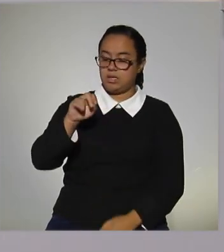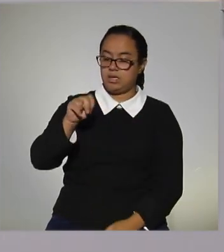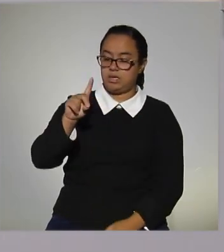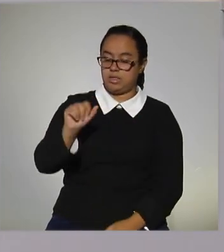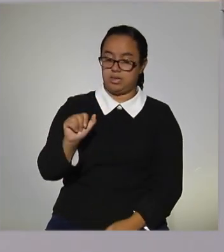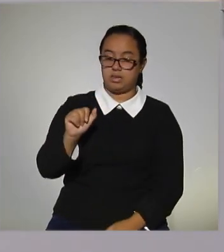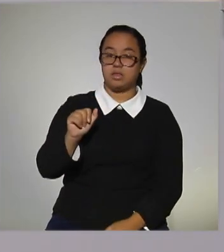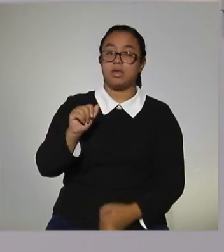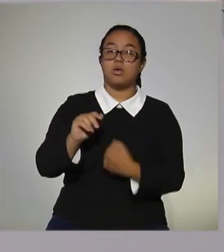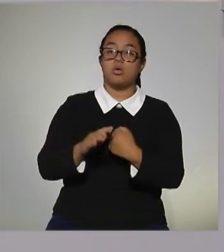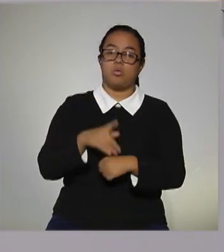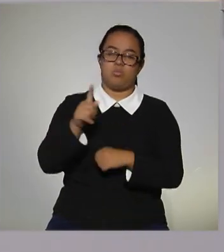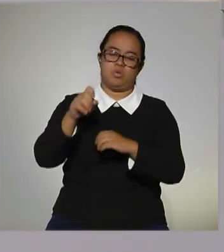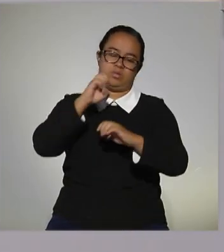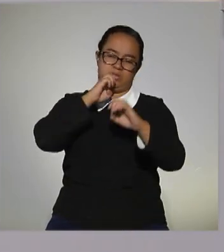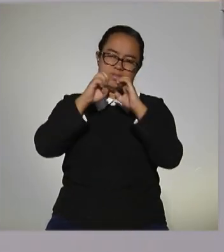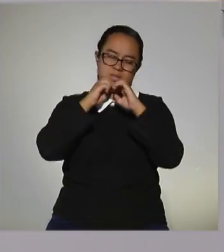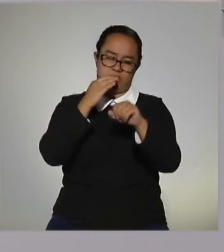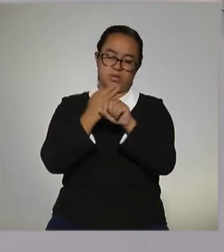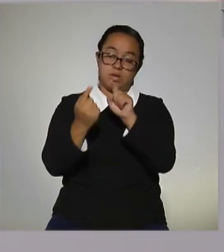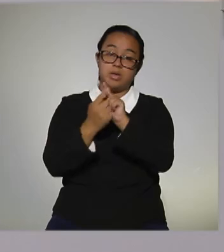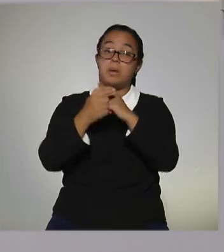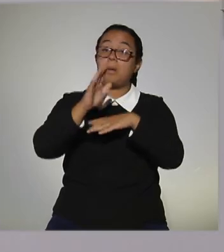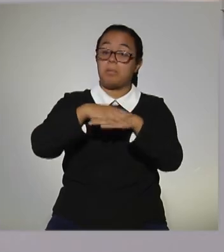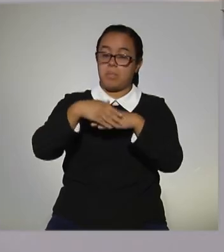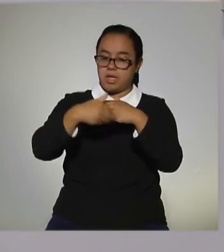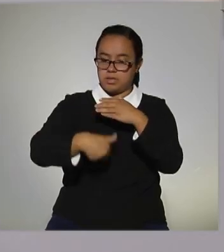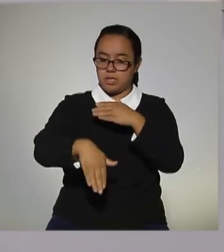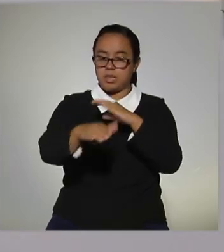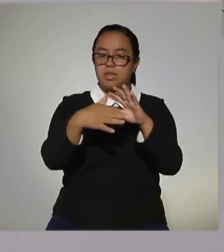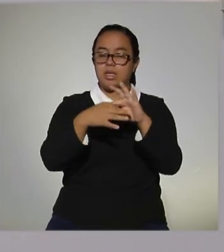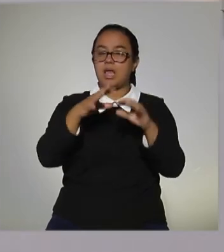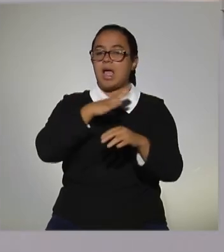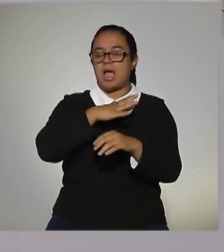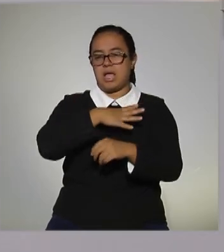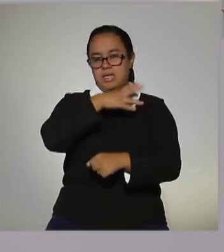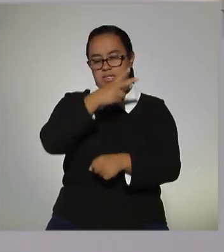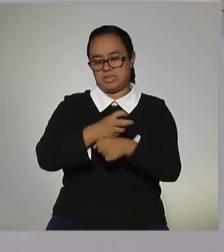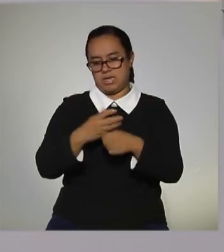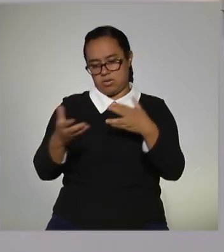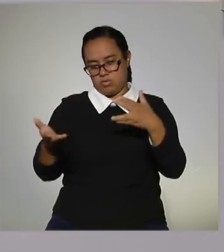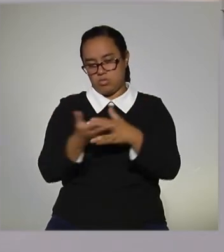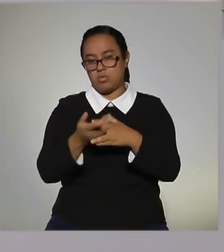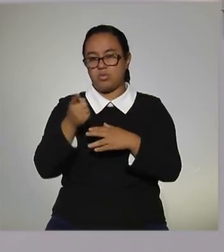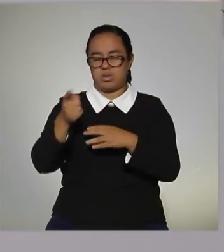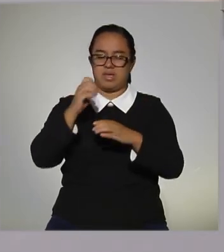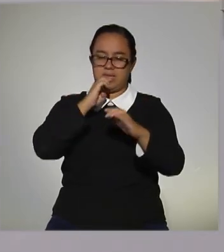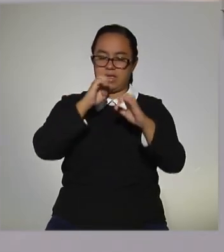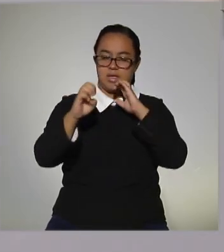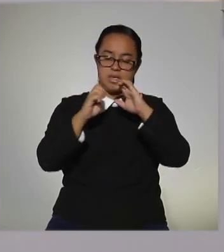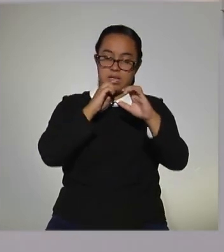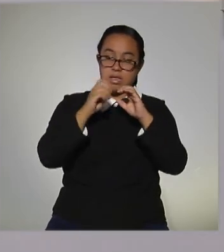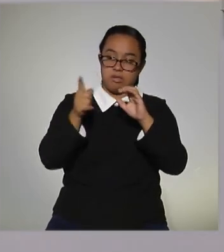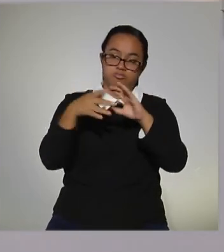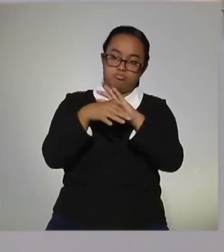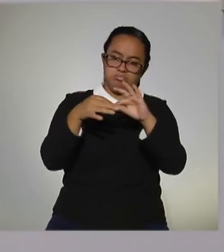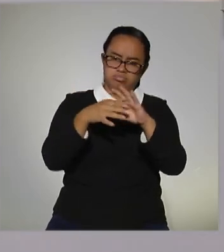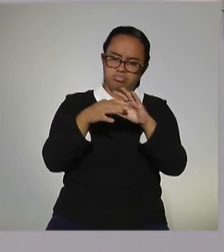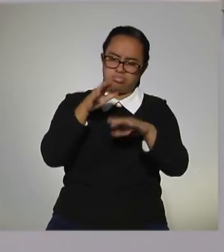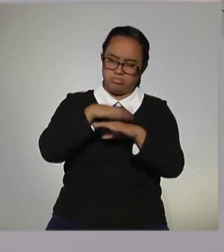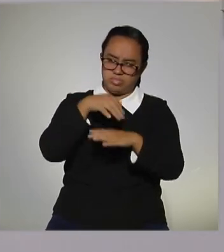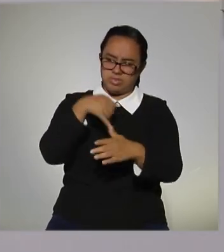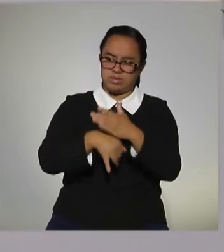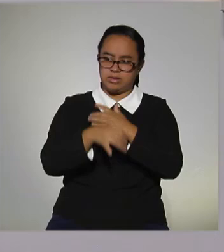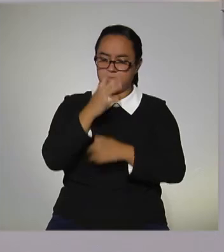Martín por esta primera entrevista. Más adelante vamos a tener una segunda parte de esta entrevista y esta explicación que ella nos